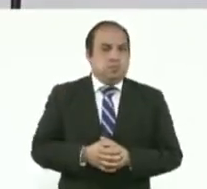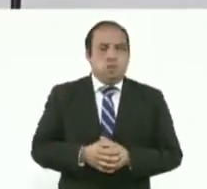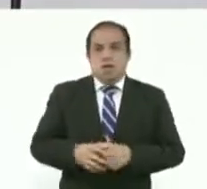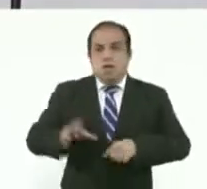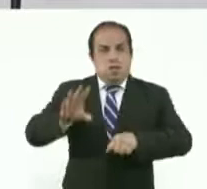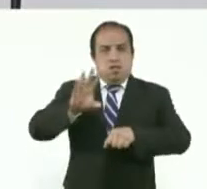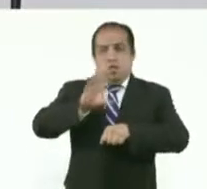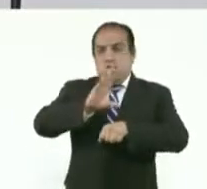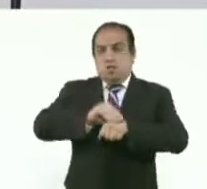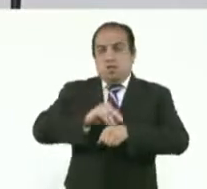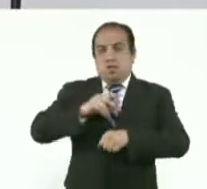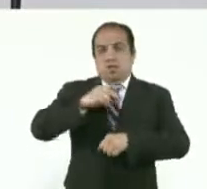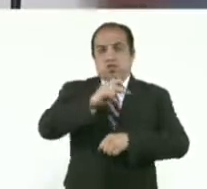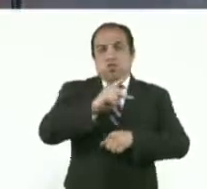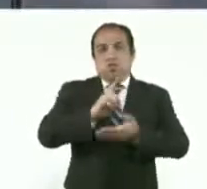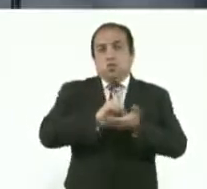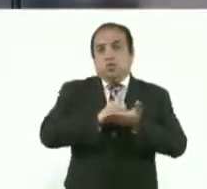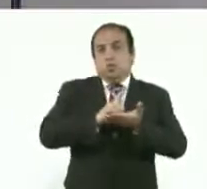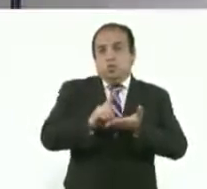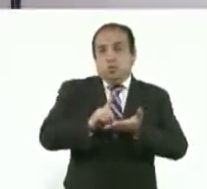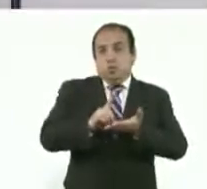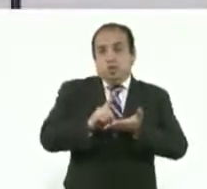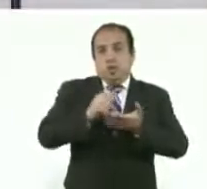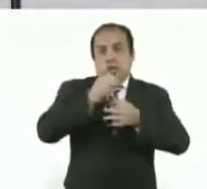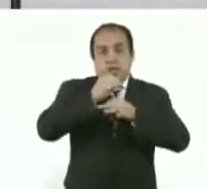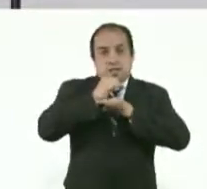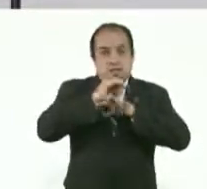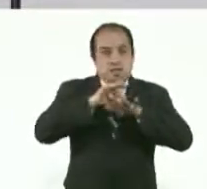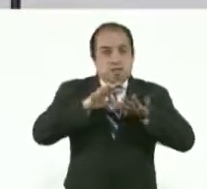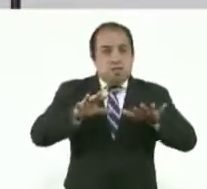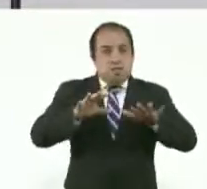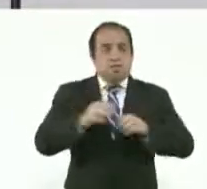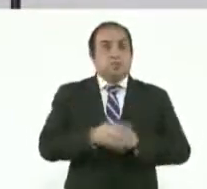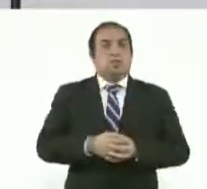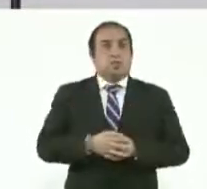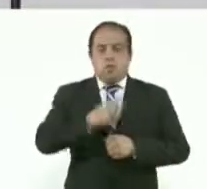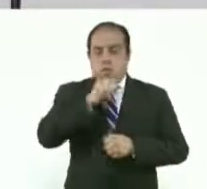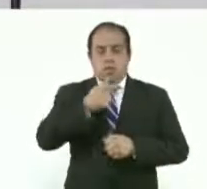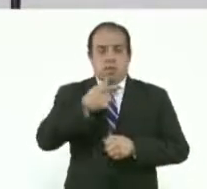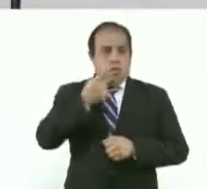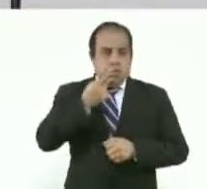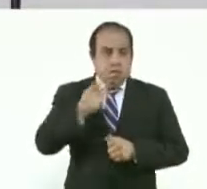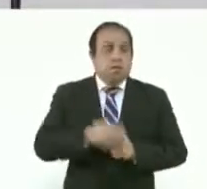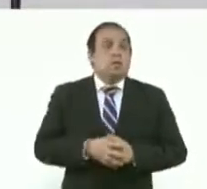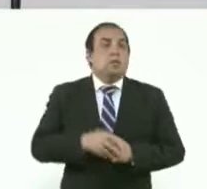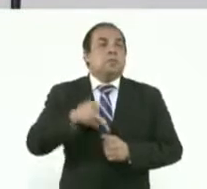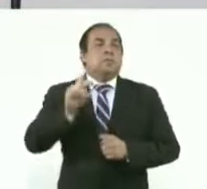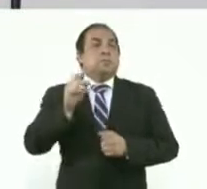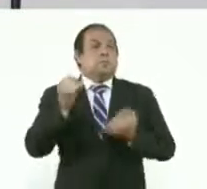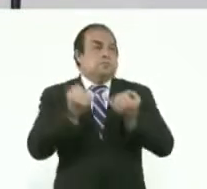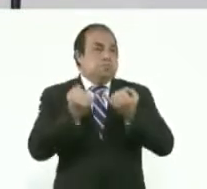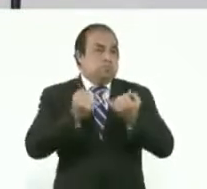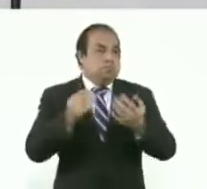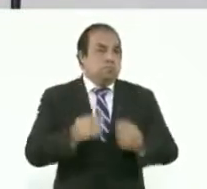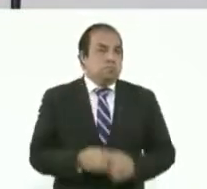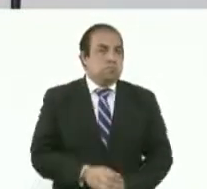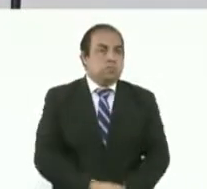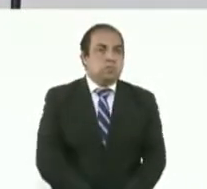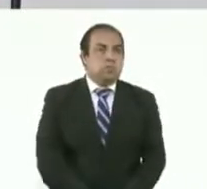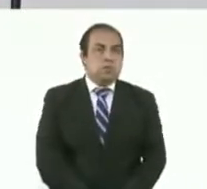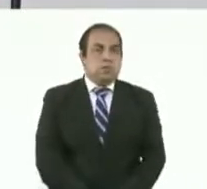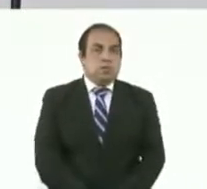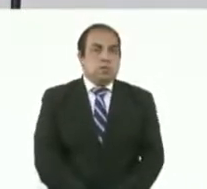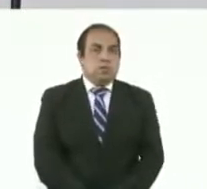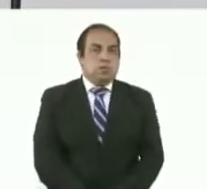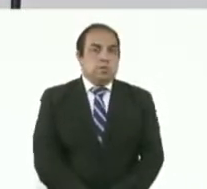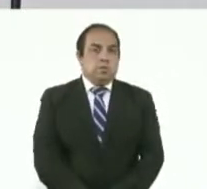están permitiendo lo que por derecho es promover de lo que no se puede hablar, pero también le están